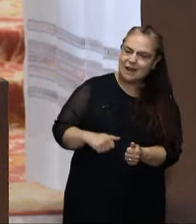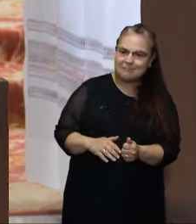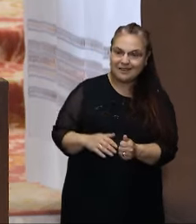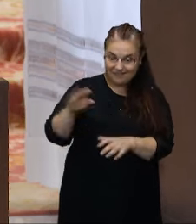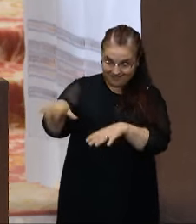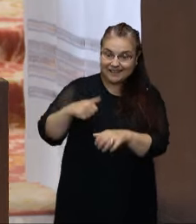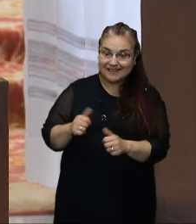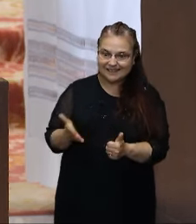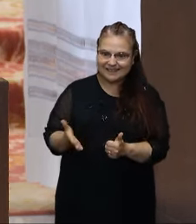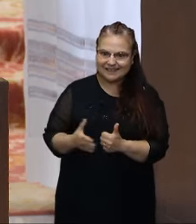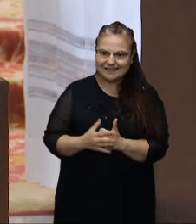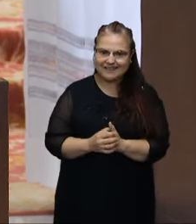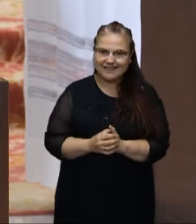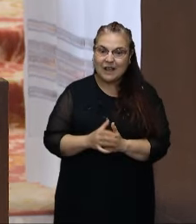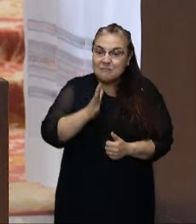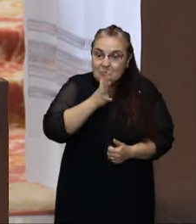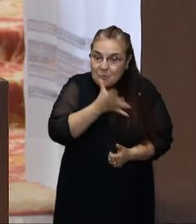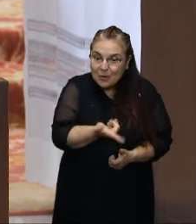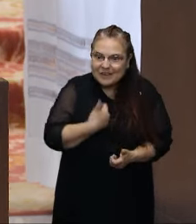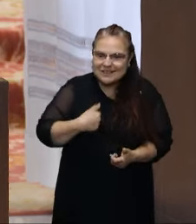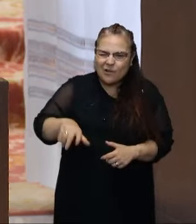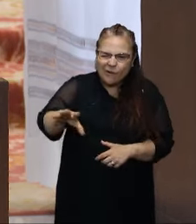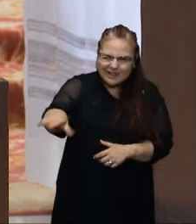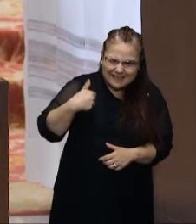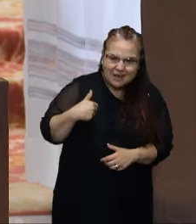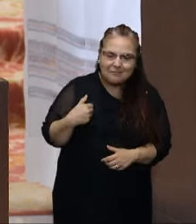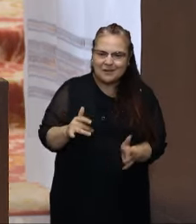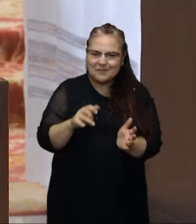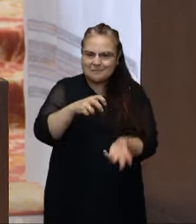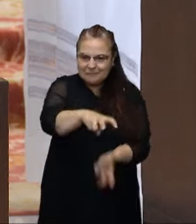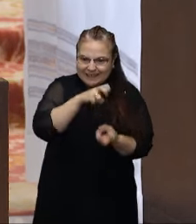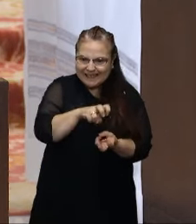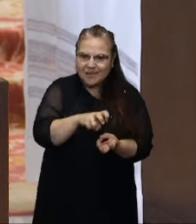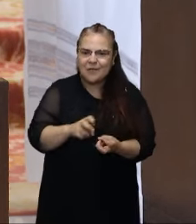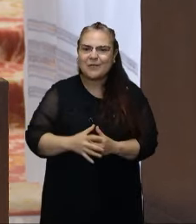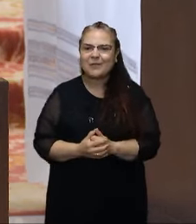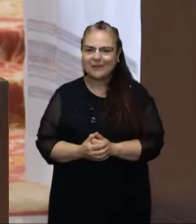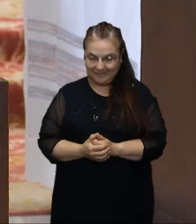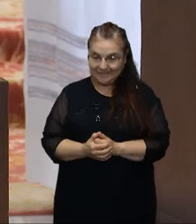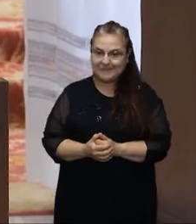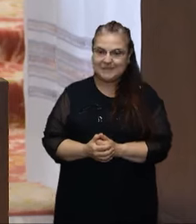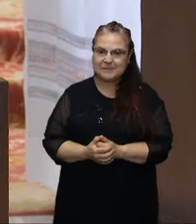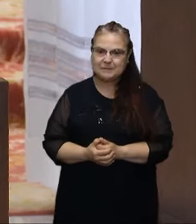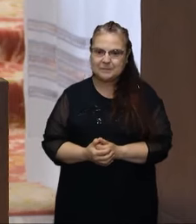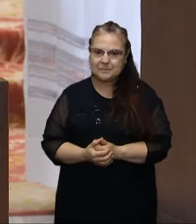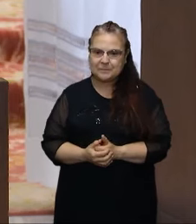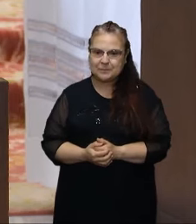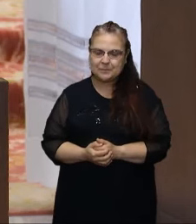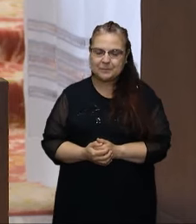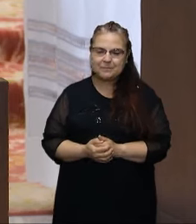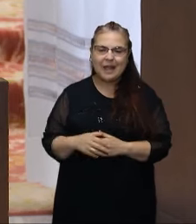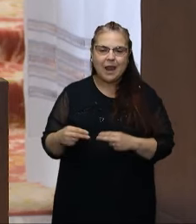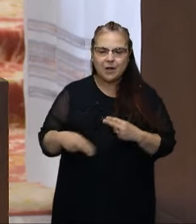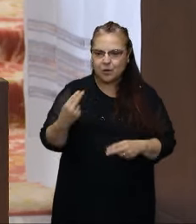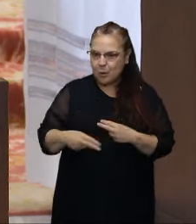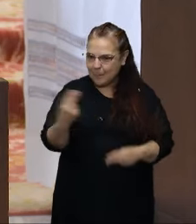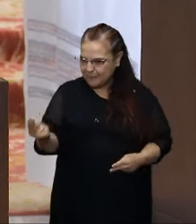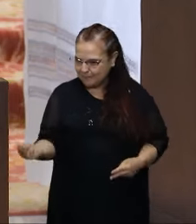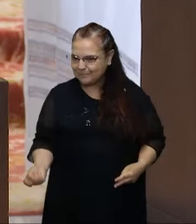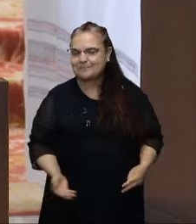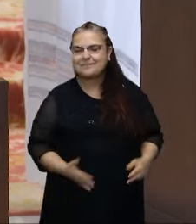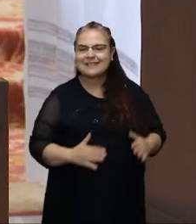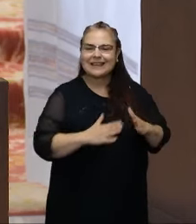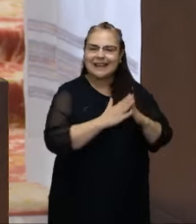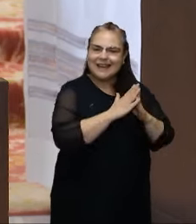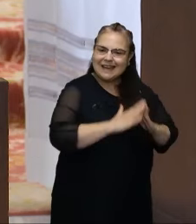razón es llamado Mateo. En Roma, en la iglesia de